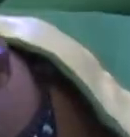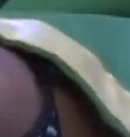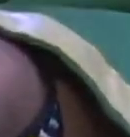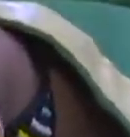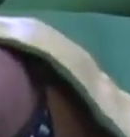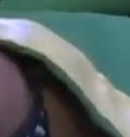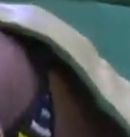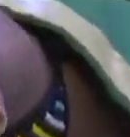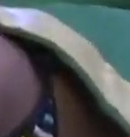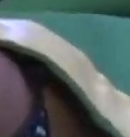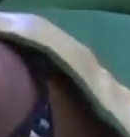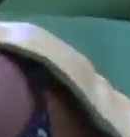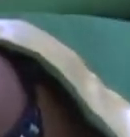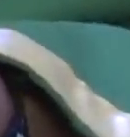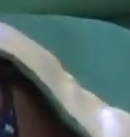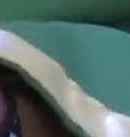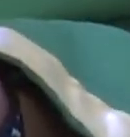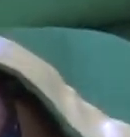Nucanchitaita,